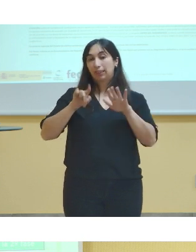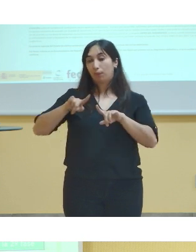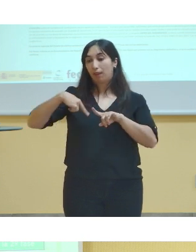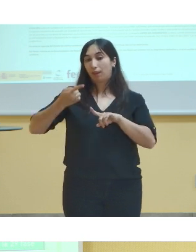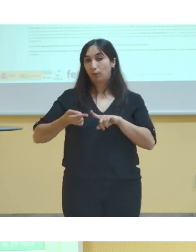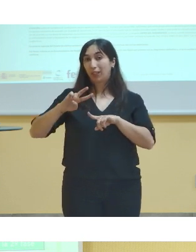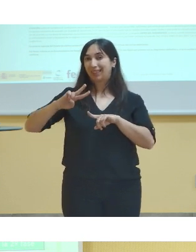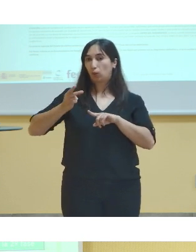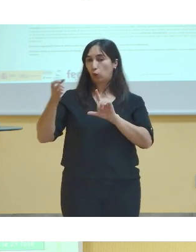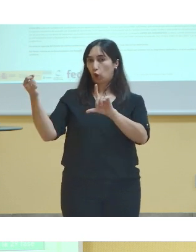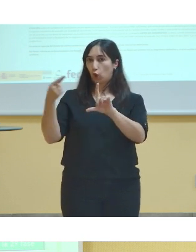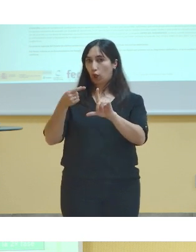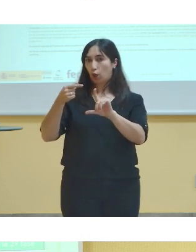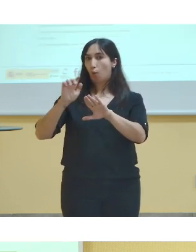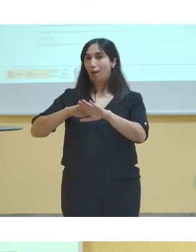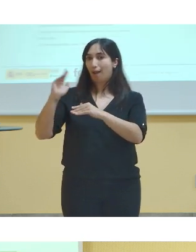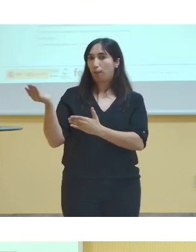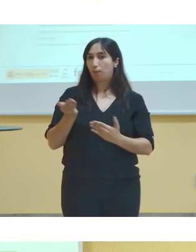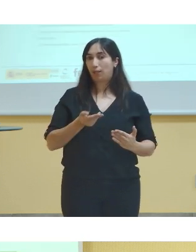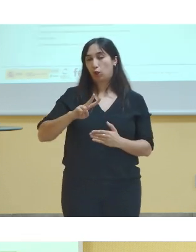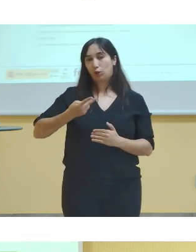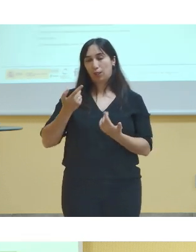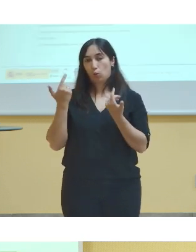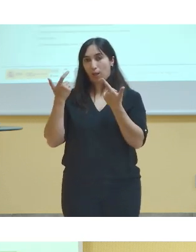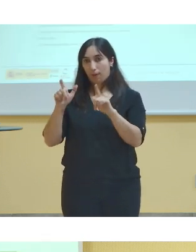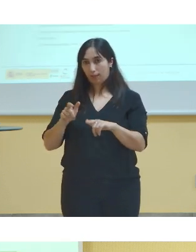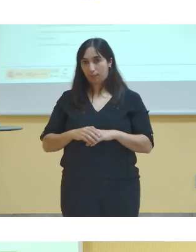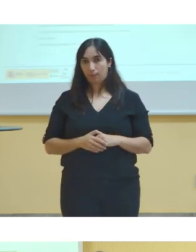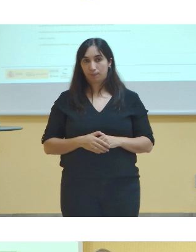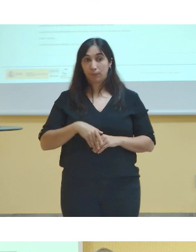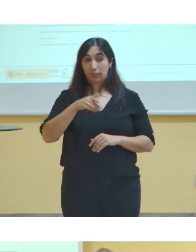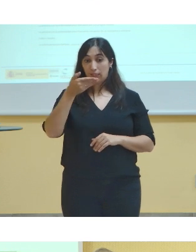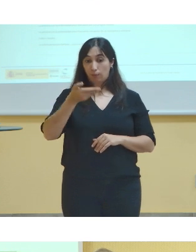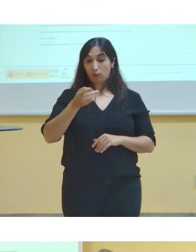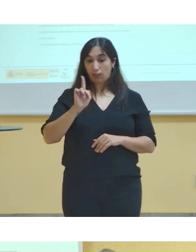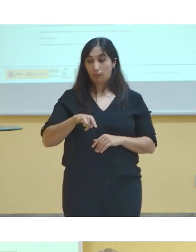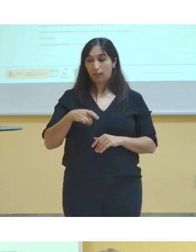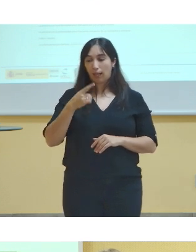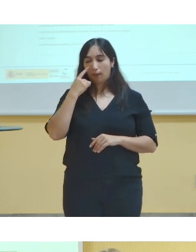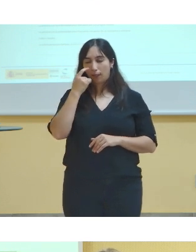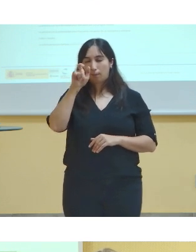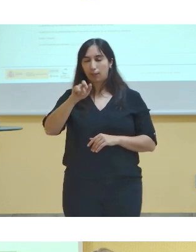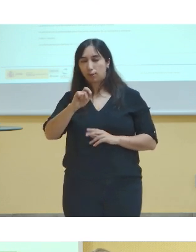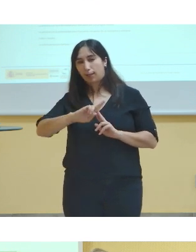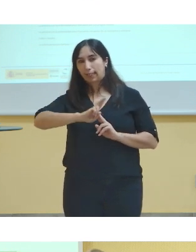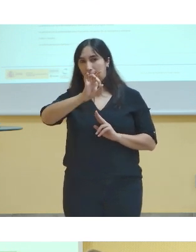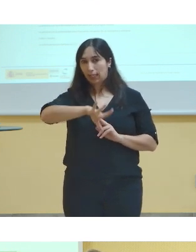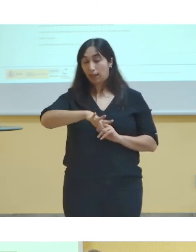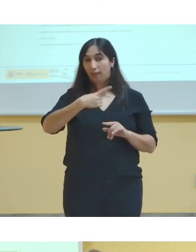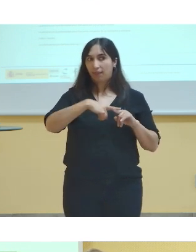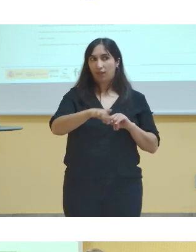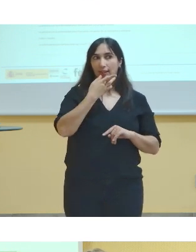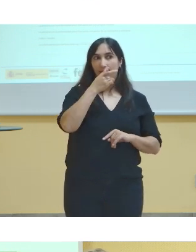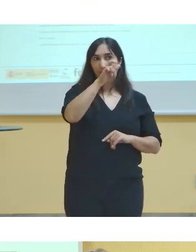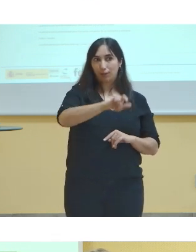se le mandaba un segundo correo con la invitación a la segunda parte del cuestionario. Muy importante, se reflejaba quién respondía al cuestionario. No es lo mismo que sea la